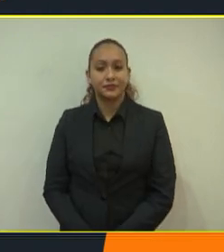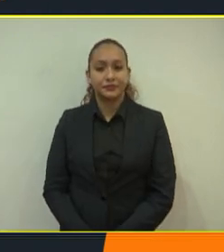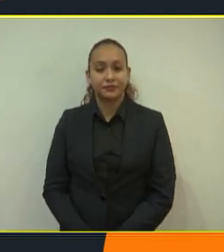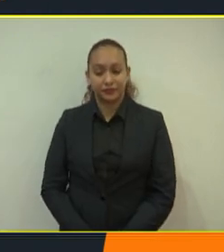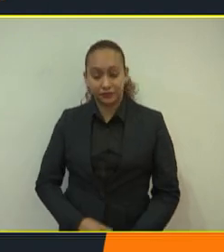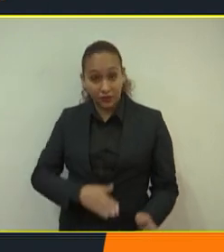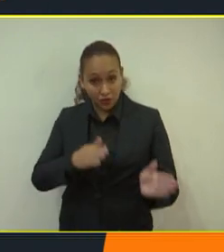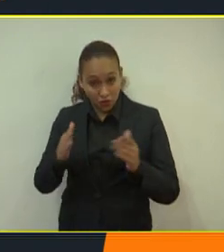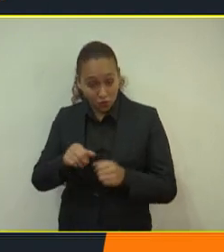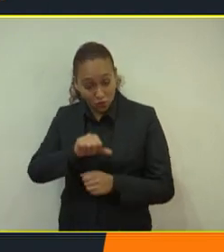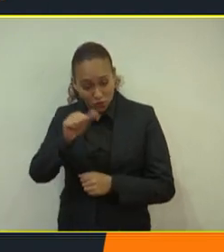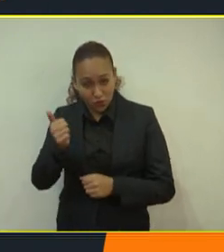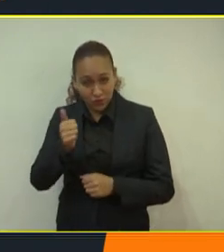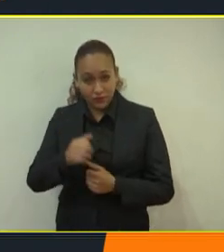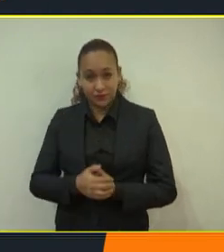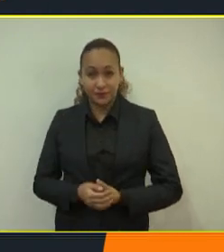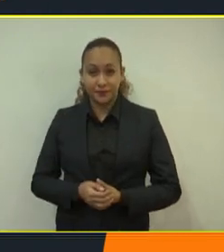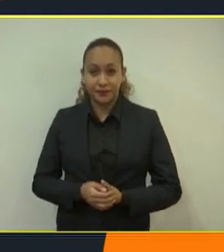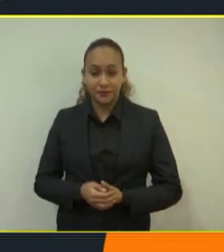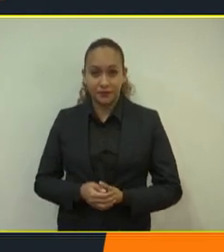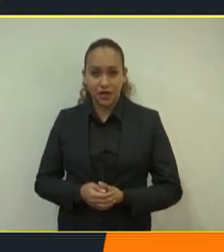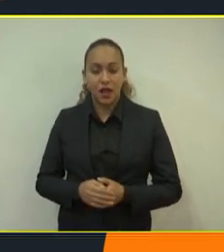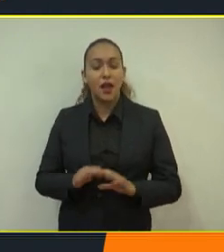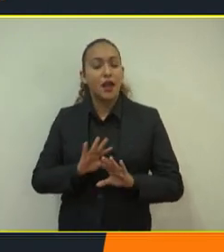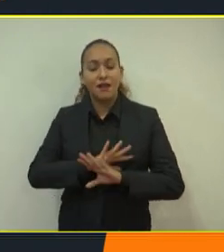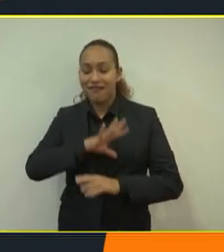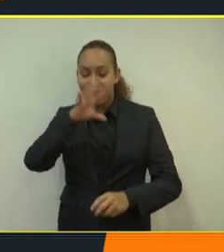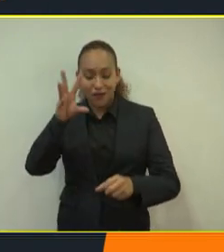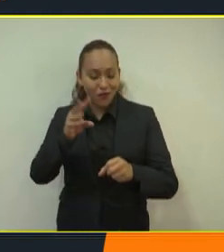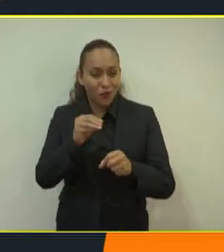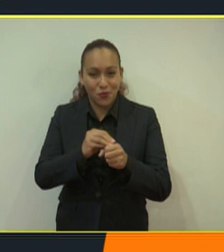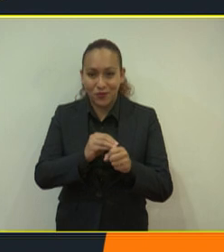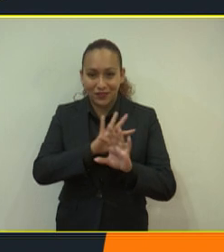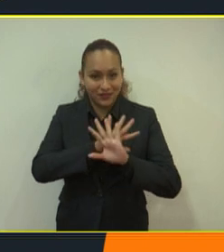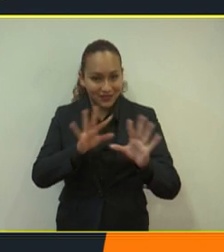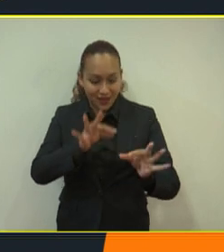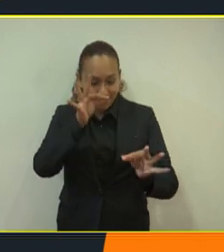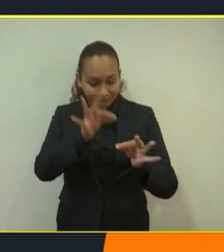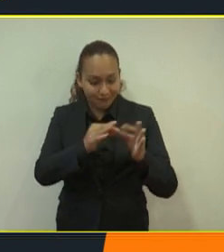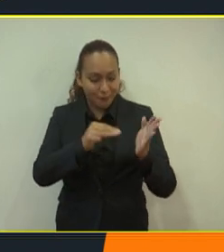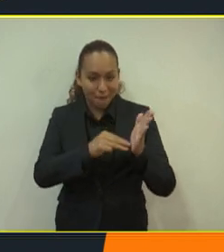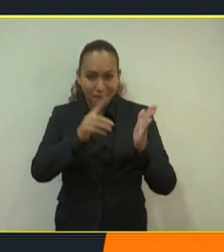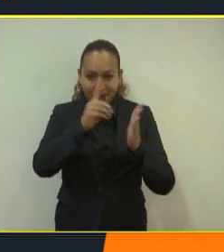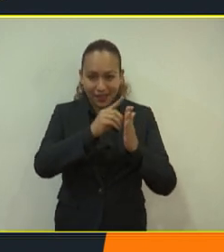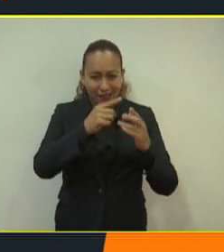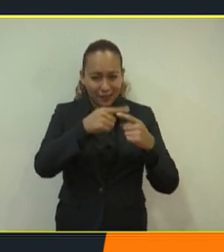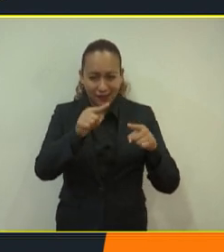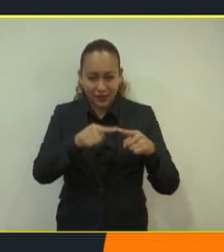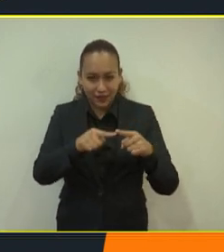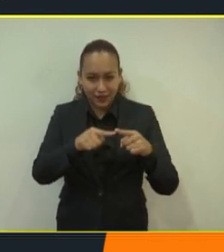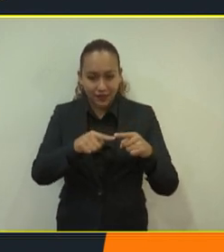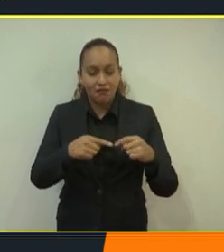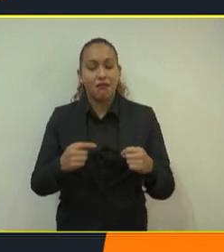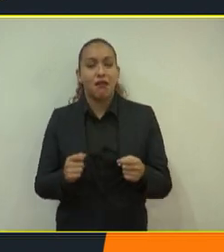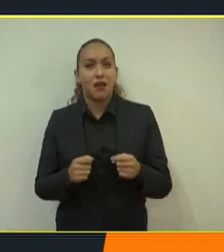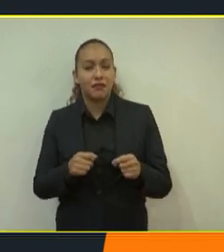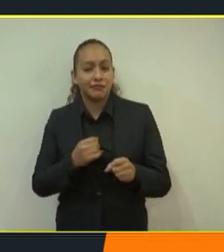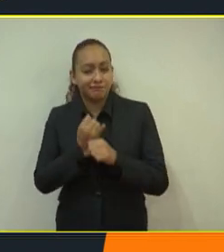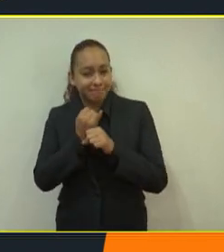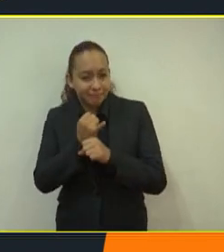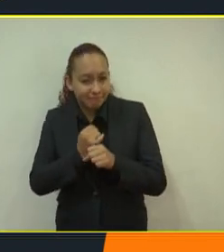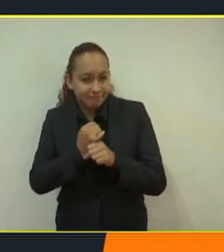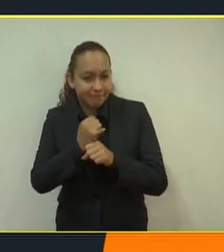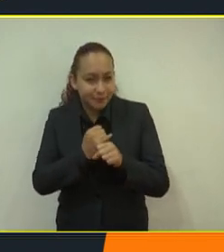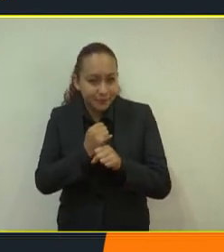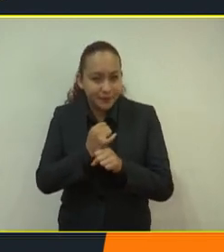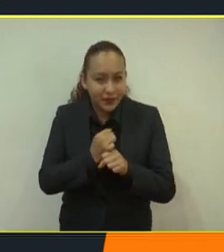Asimismo, ya teniendo como toda la metodología de nuestro proyecto y los métodos que queríamos abordar, nos dimos a la tarea de investigar